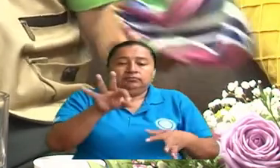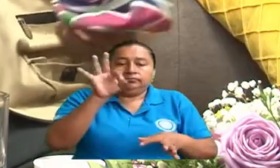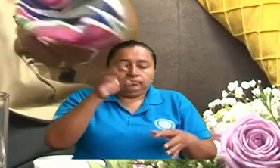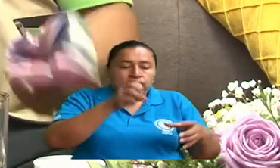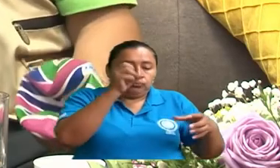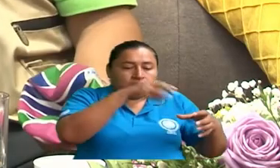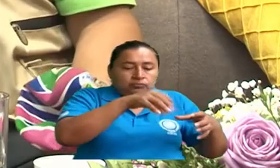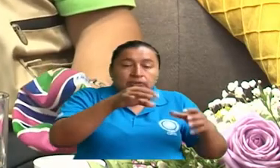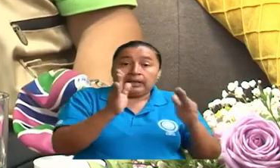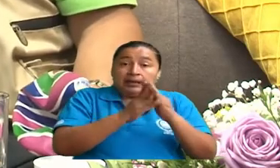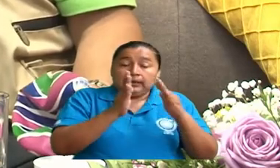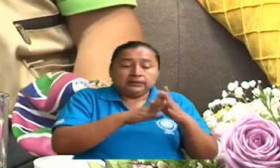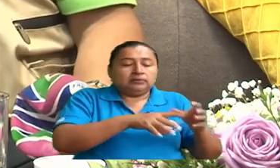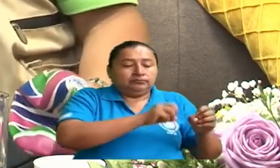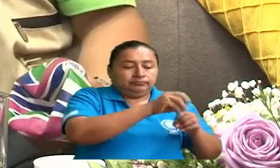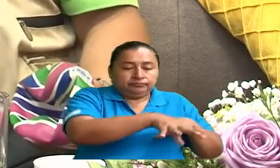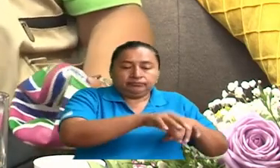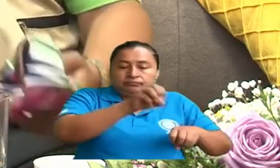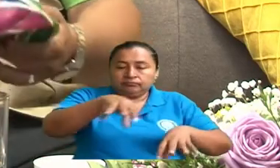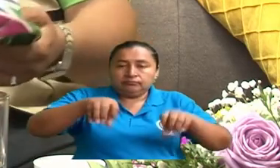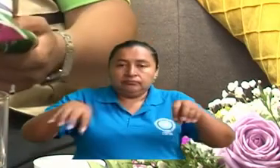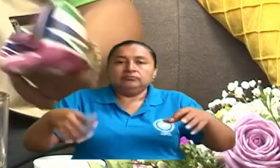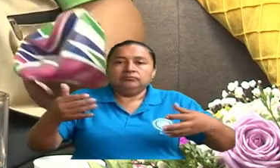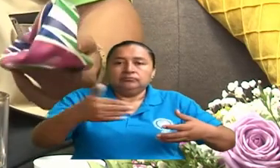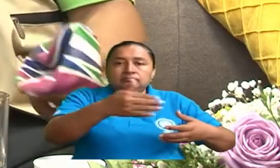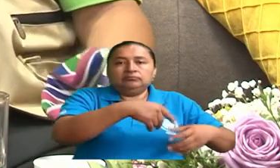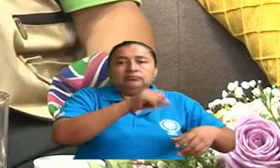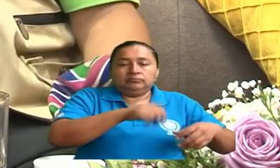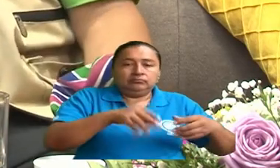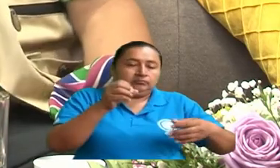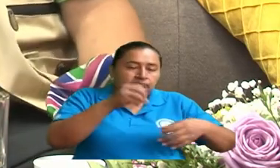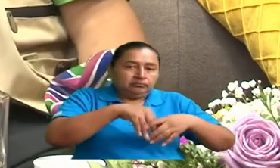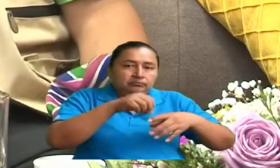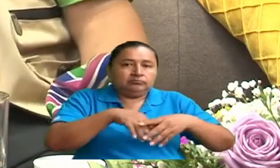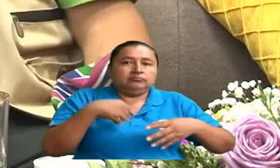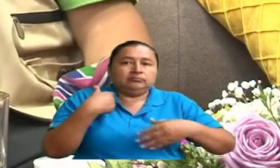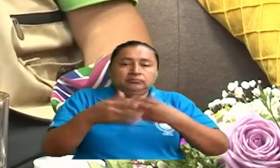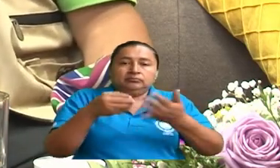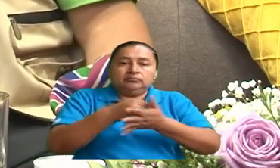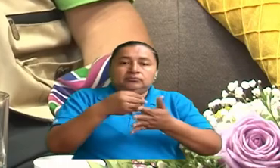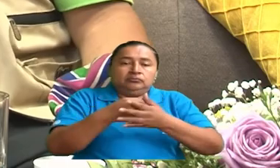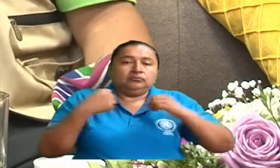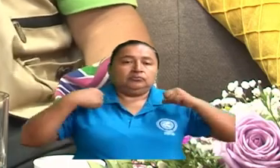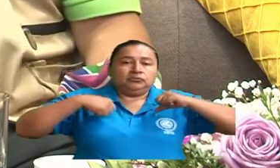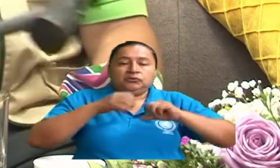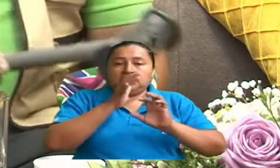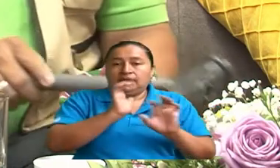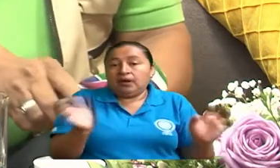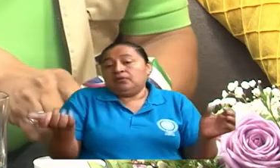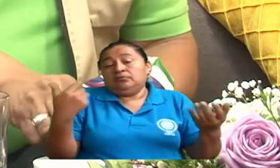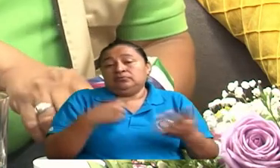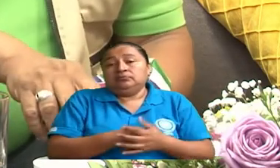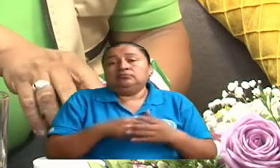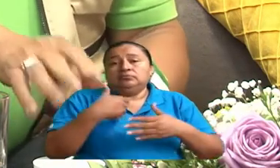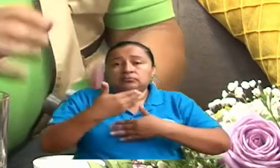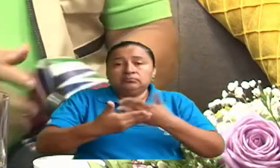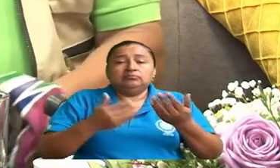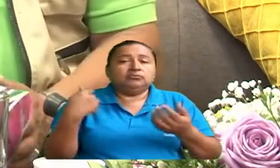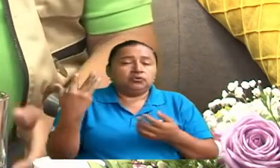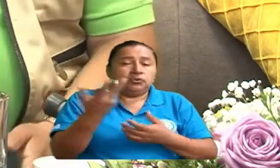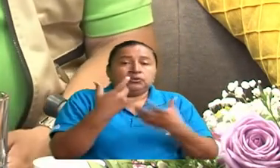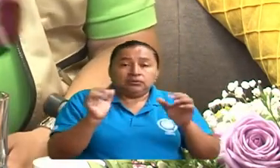Seleccionémoslo desde nuestros hogares y ahí vamos recogiendo en esa alcancía y después le compramos la mochila al niño o a la niña. Entonces, todas